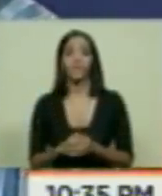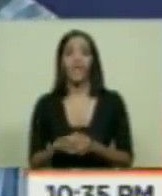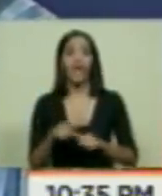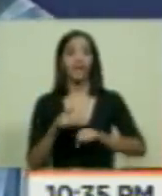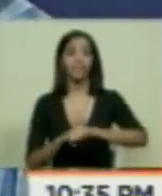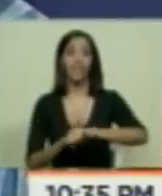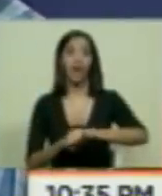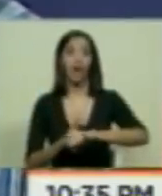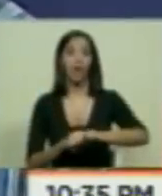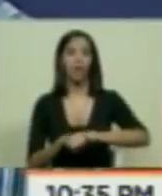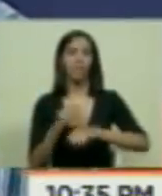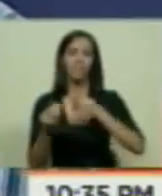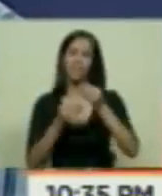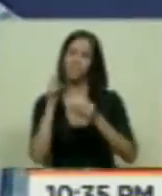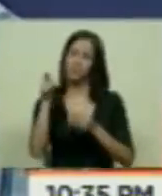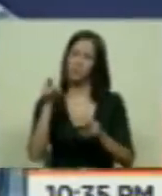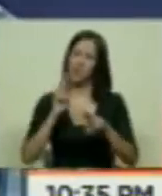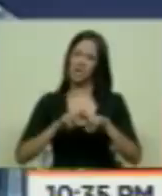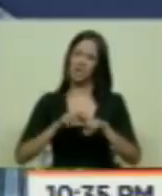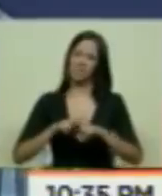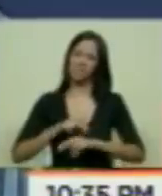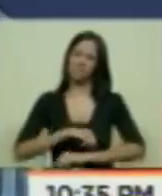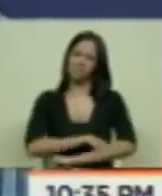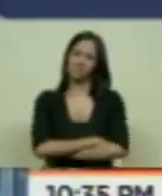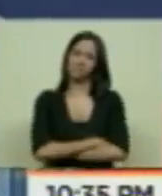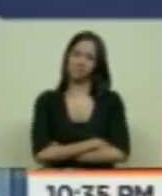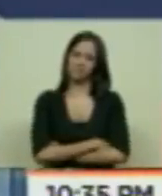¿Qué estaba haciendo usted, negra?